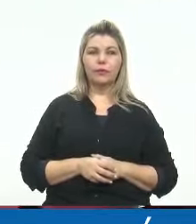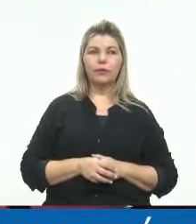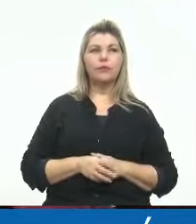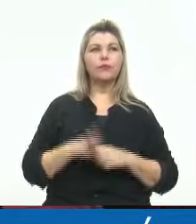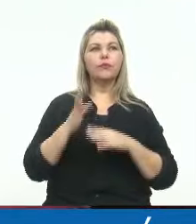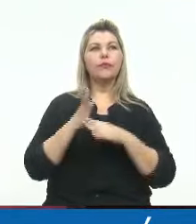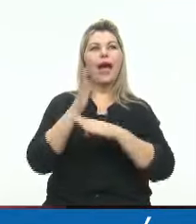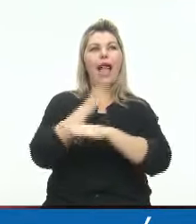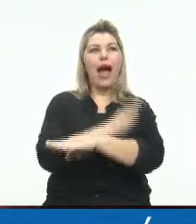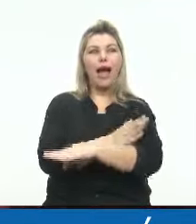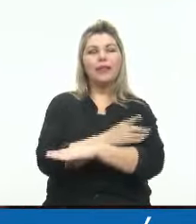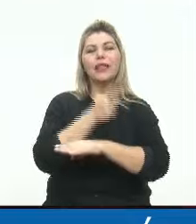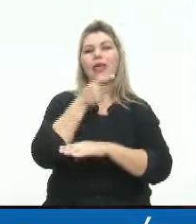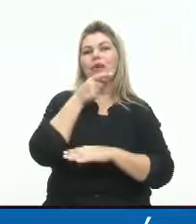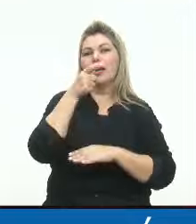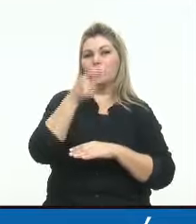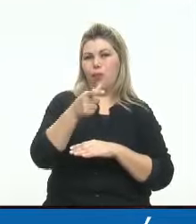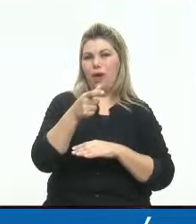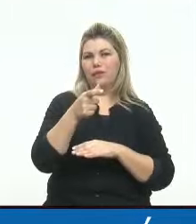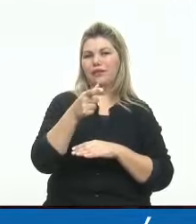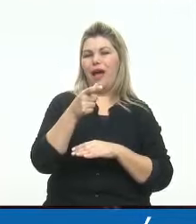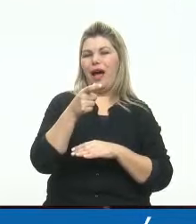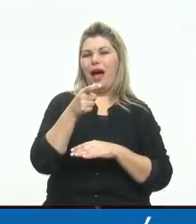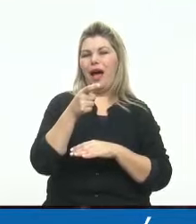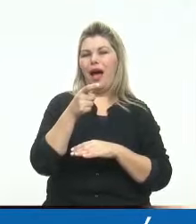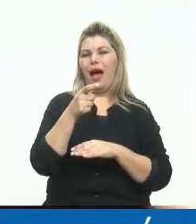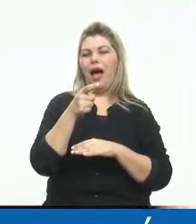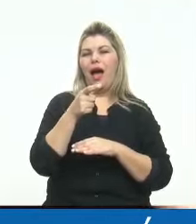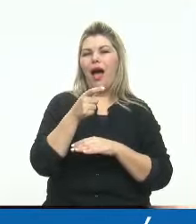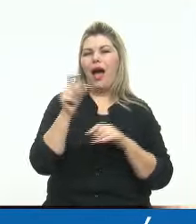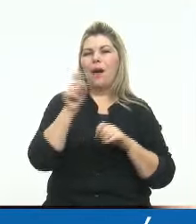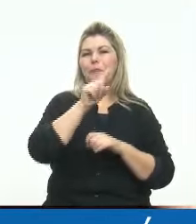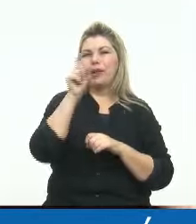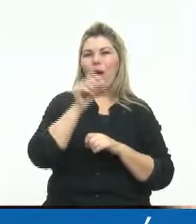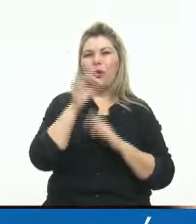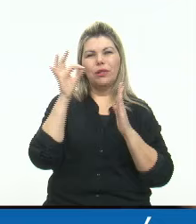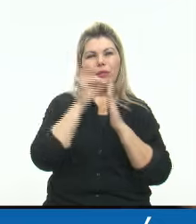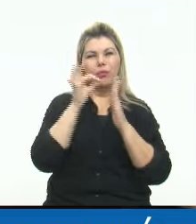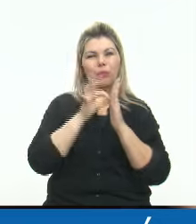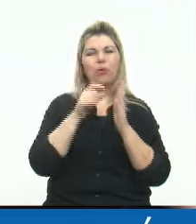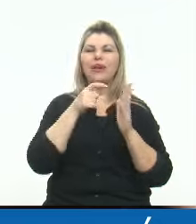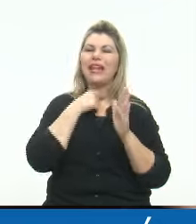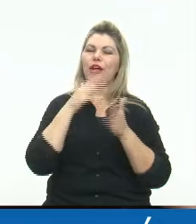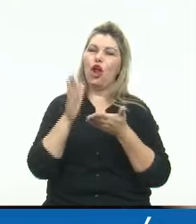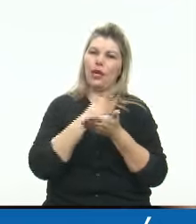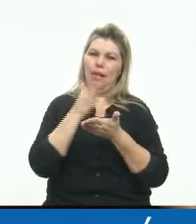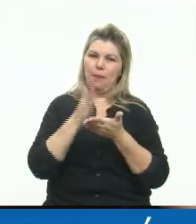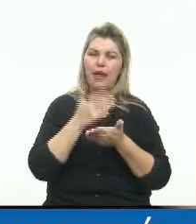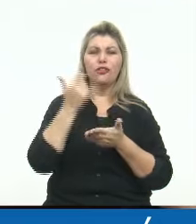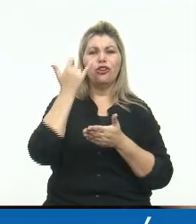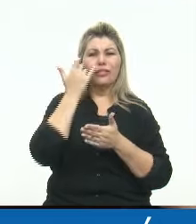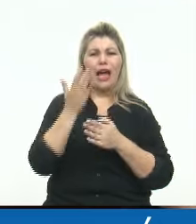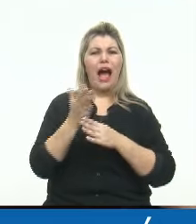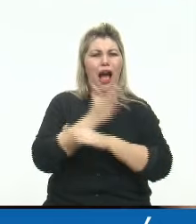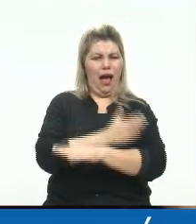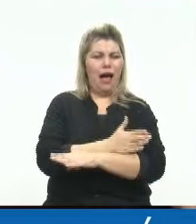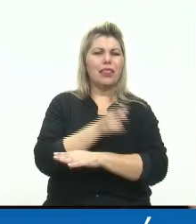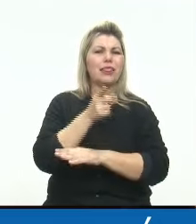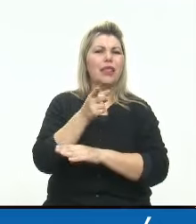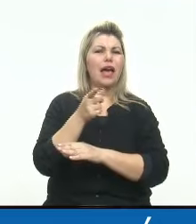Antes de pasar a responder a las preguntas específicas, me gustaría hacer un pequeño repaso. Hemos escuchado, así como